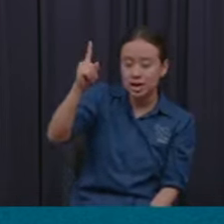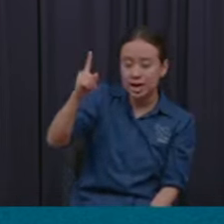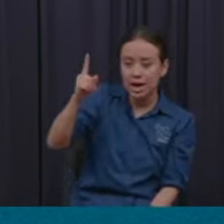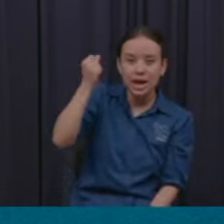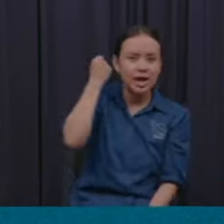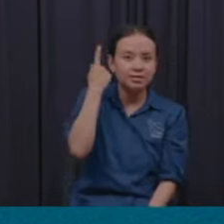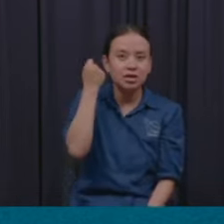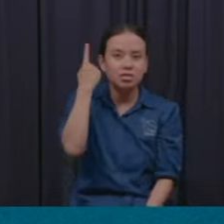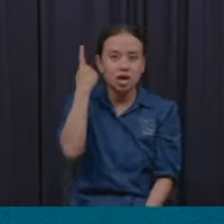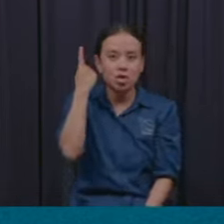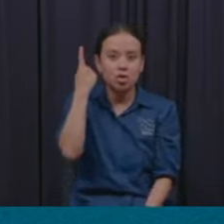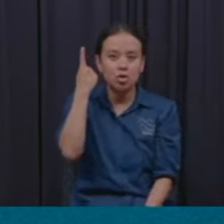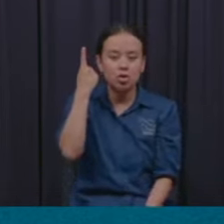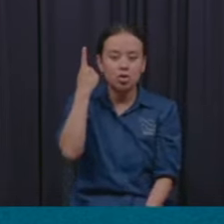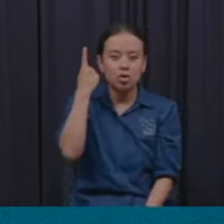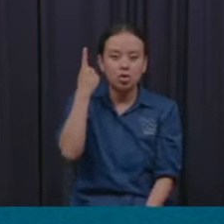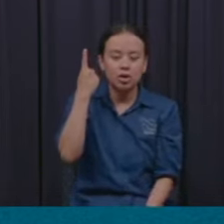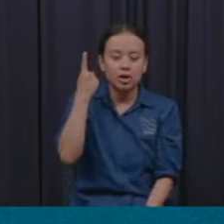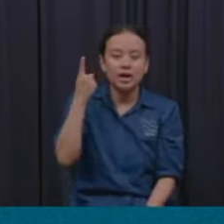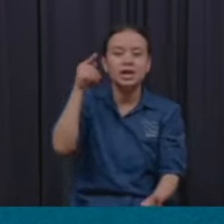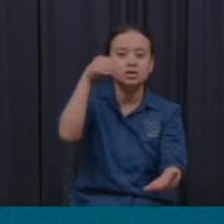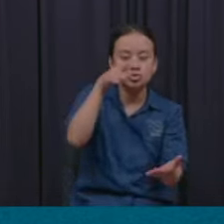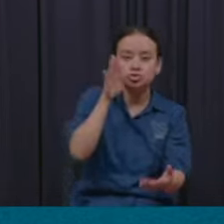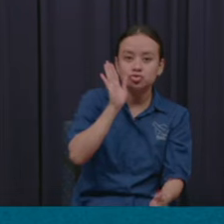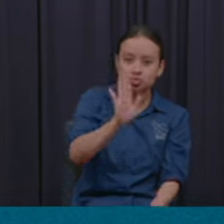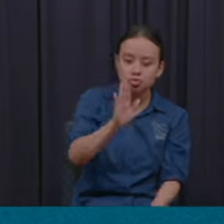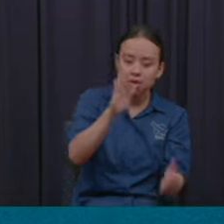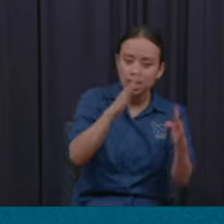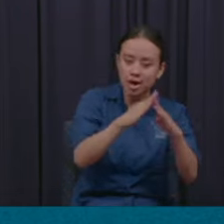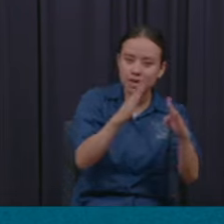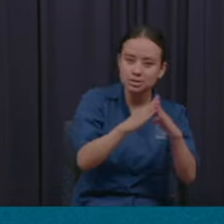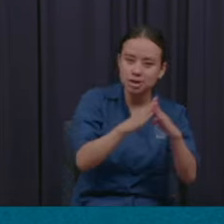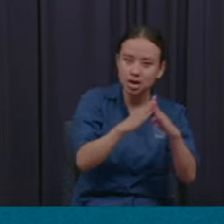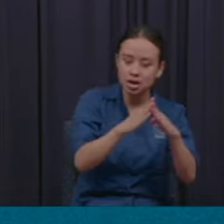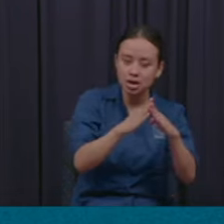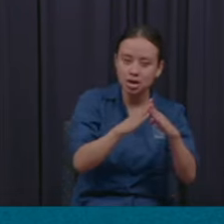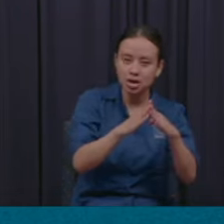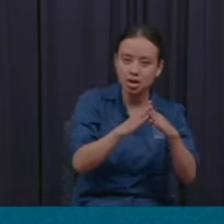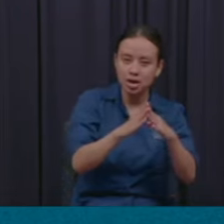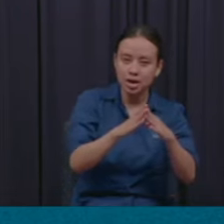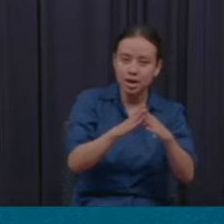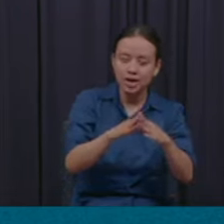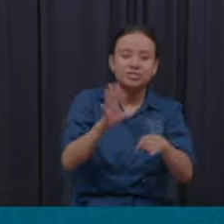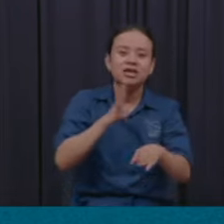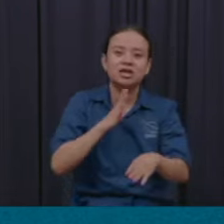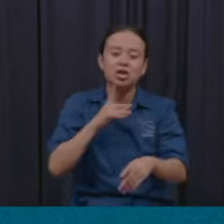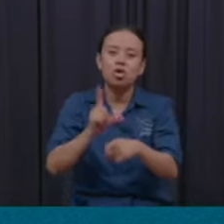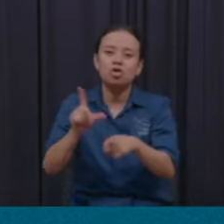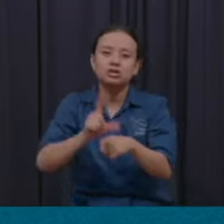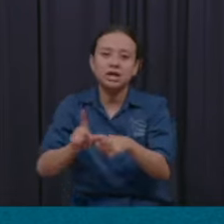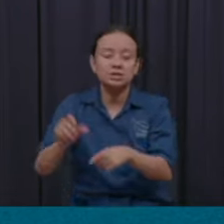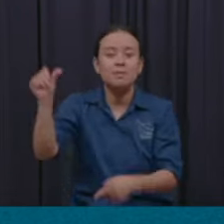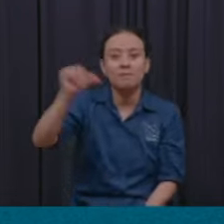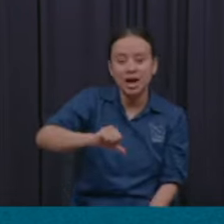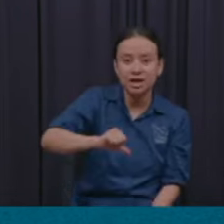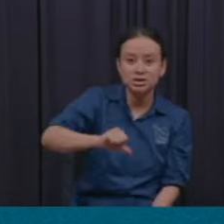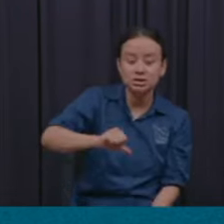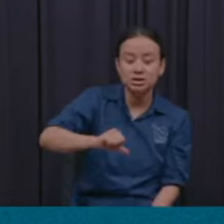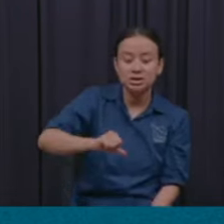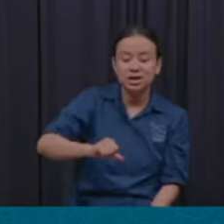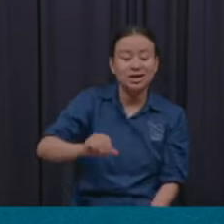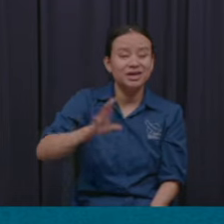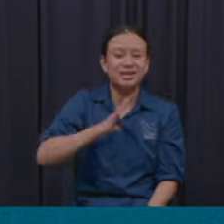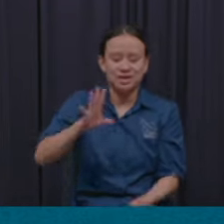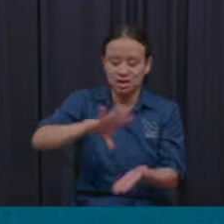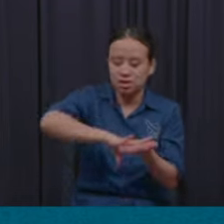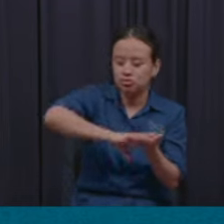habían cosas que ya no podían estar. Por ejemplo, libros de magia. Se dieron cuenta de que eso ya no podía estar